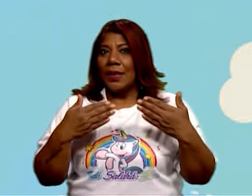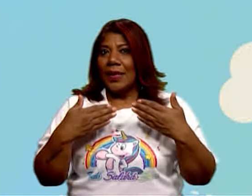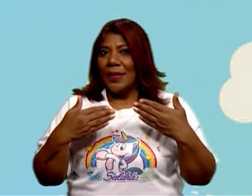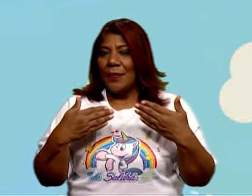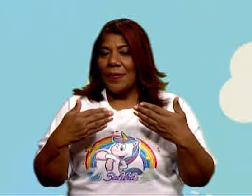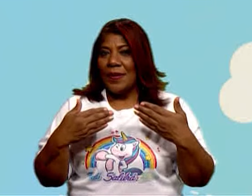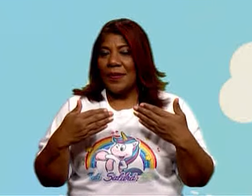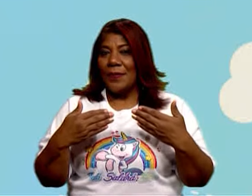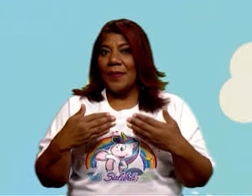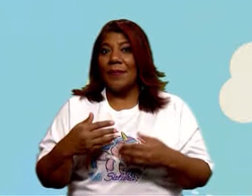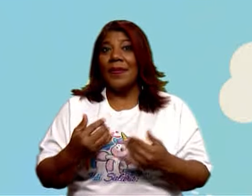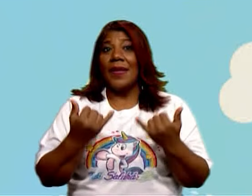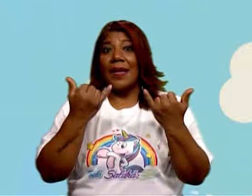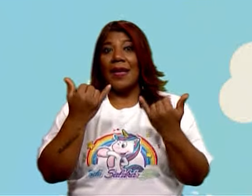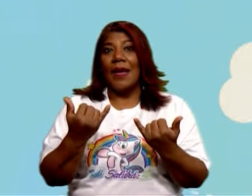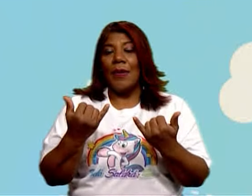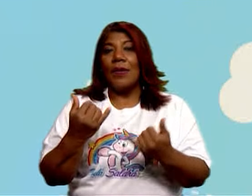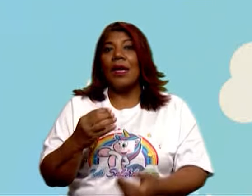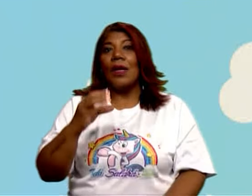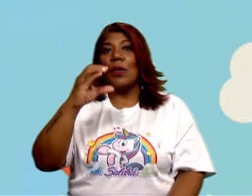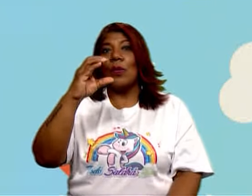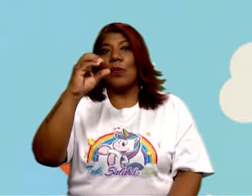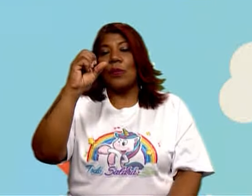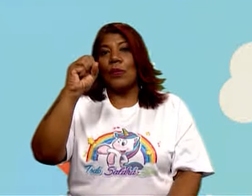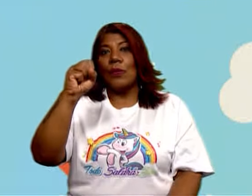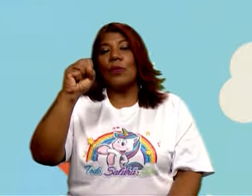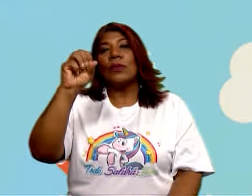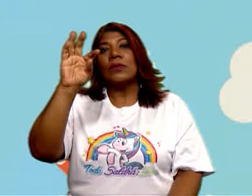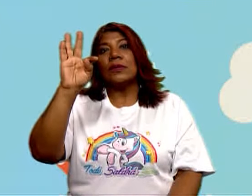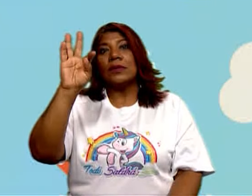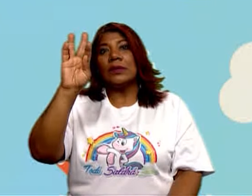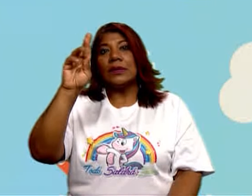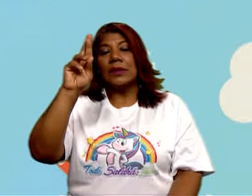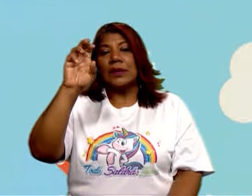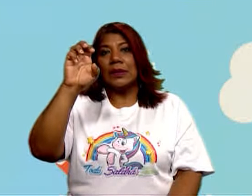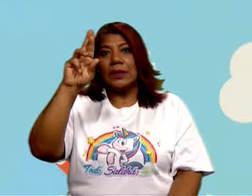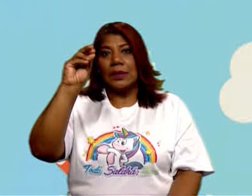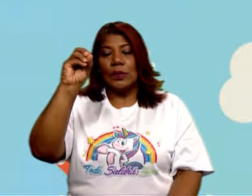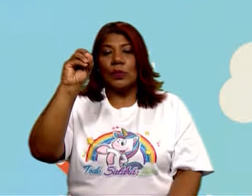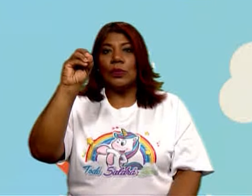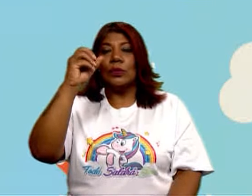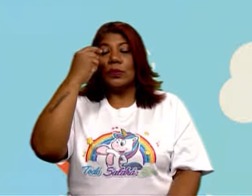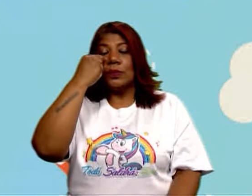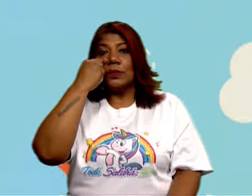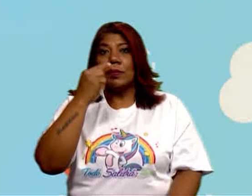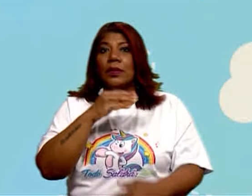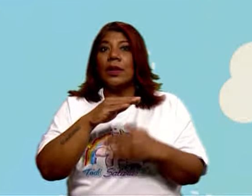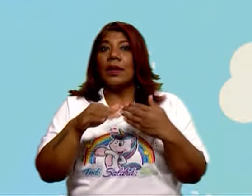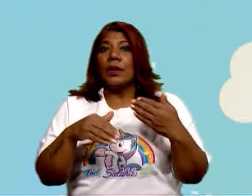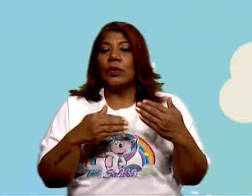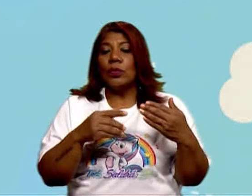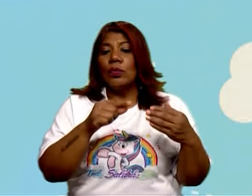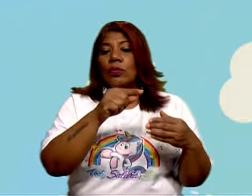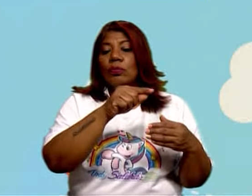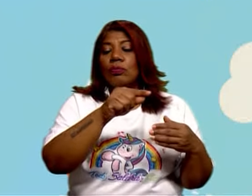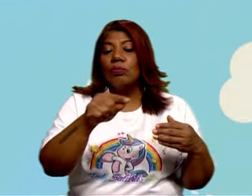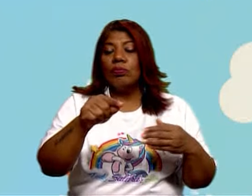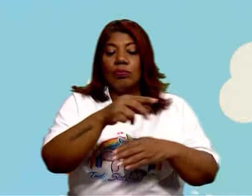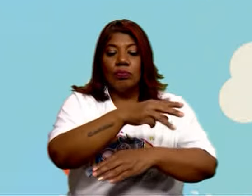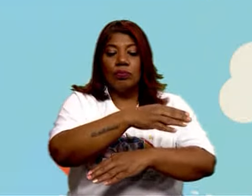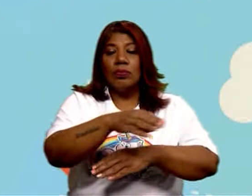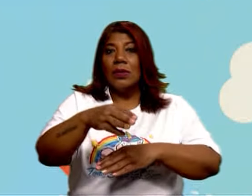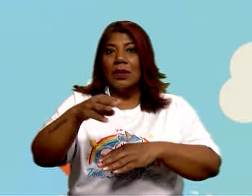los accidentes costeros. Son los accidentes geográficos que se encuentran en las costas y están